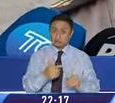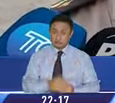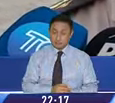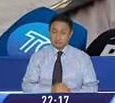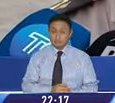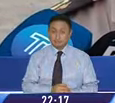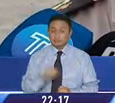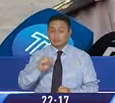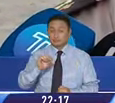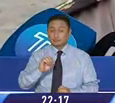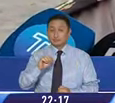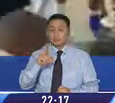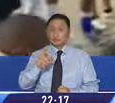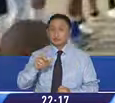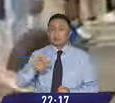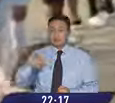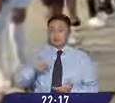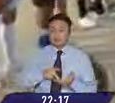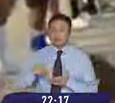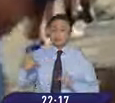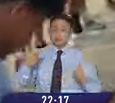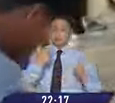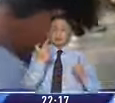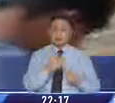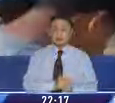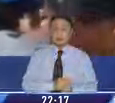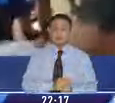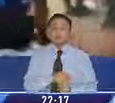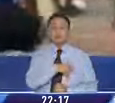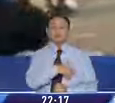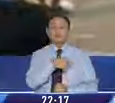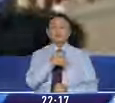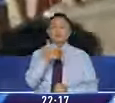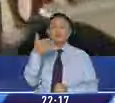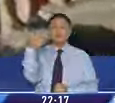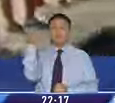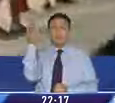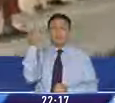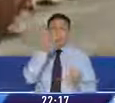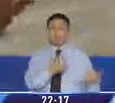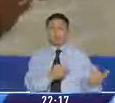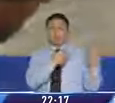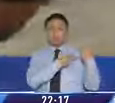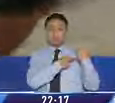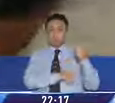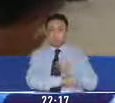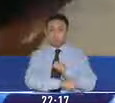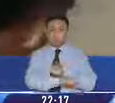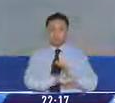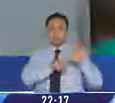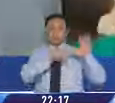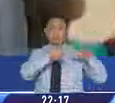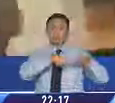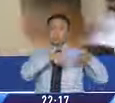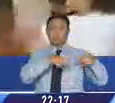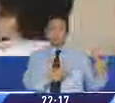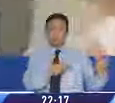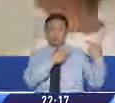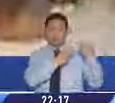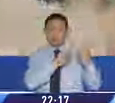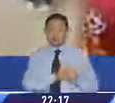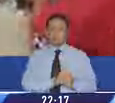sí estaríamos frente a un sicariato. Se conoció que el profesor tenía a su cargo esta academia de fútbol desde hace 6 meses. Entrenaba